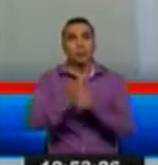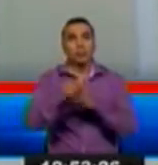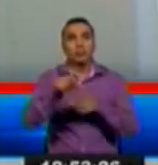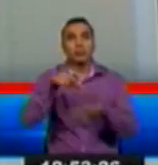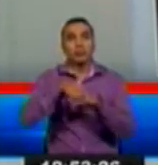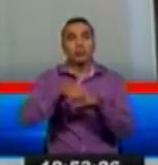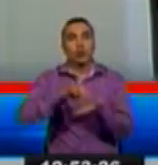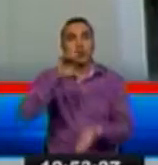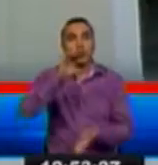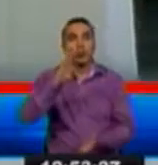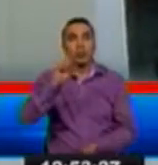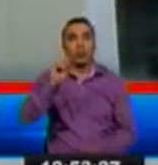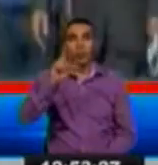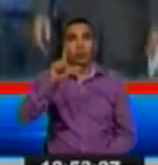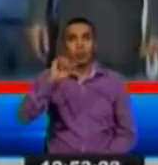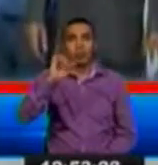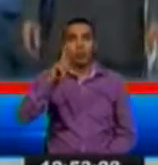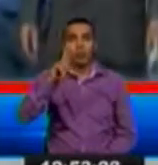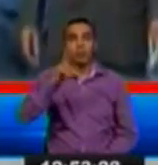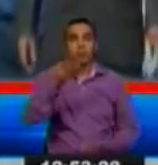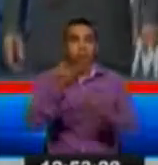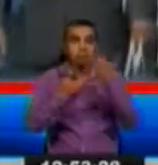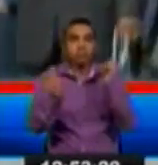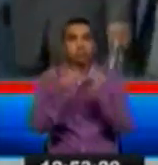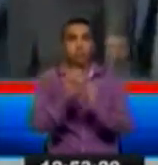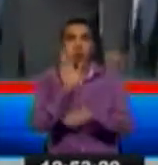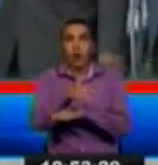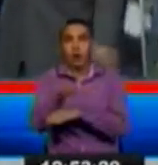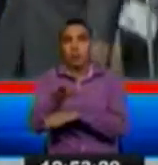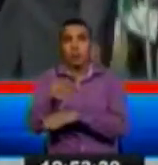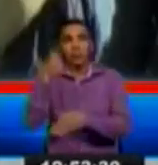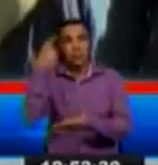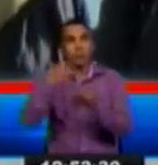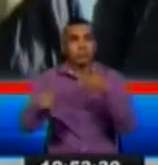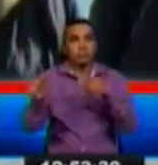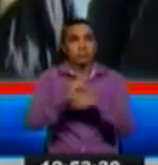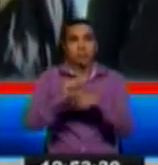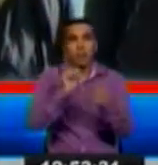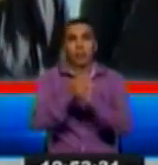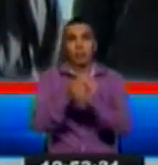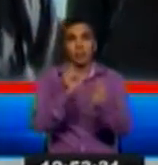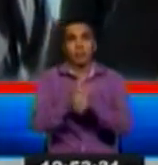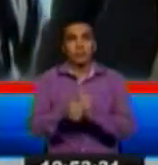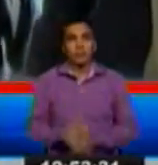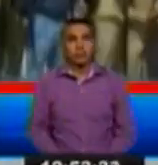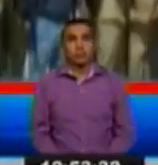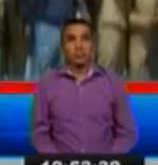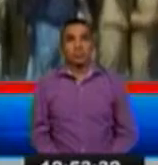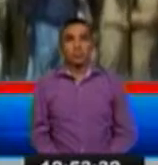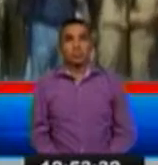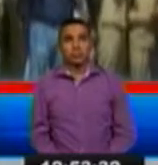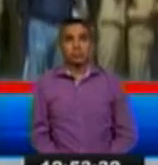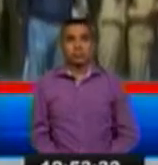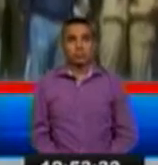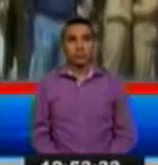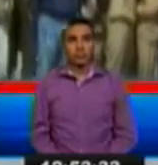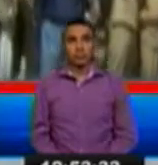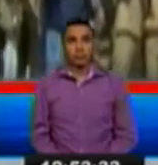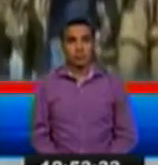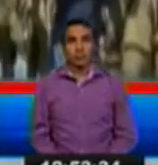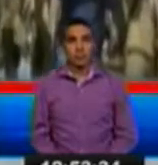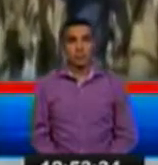unidad educativa Bolívar. Ahí compartieron con los alumnos practicando deportes.